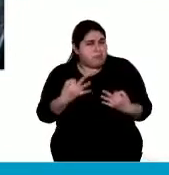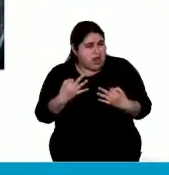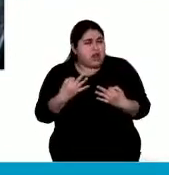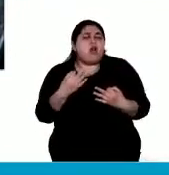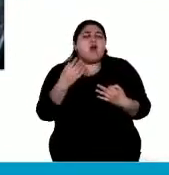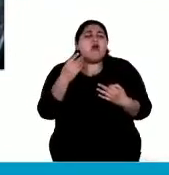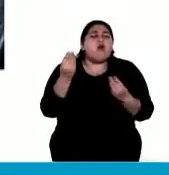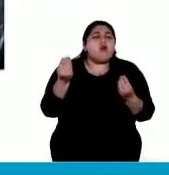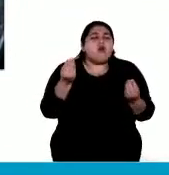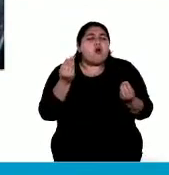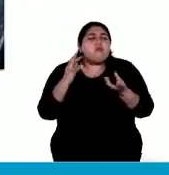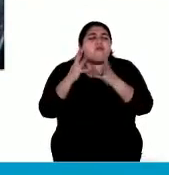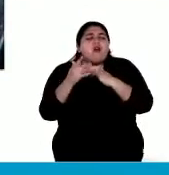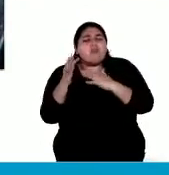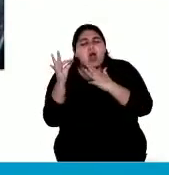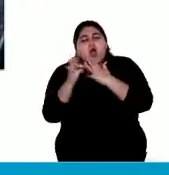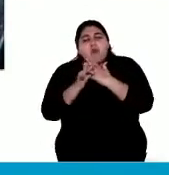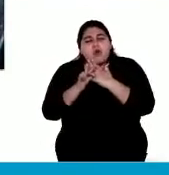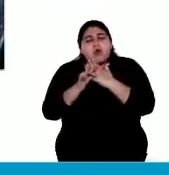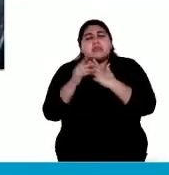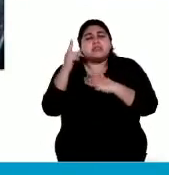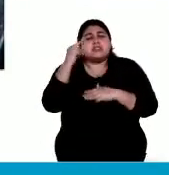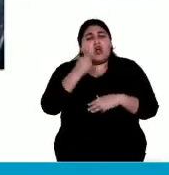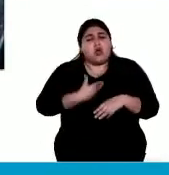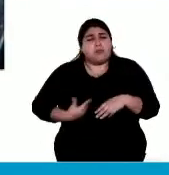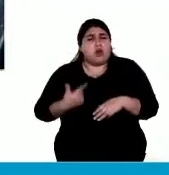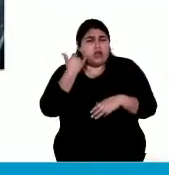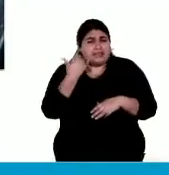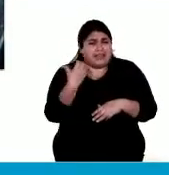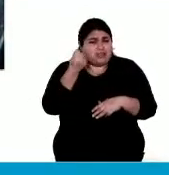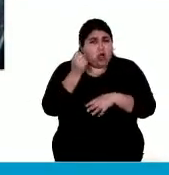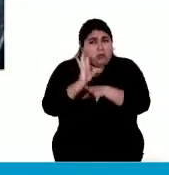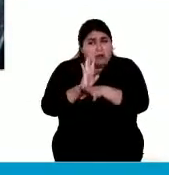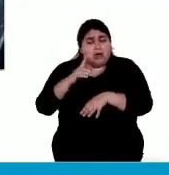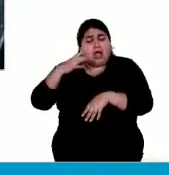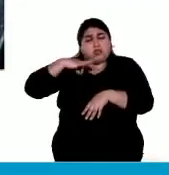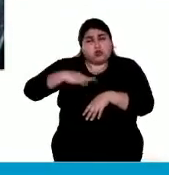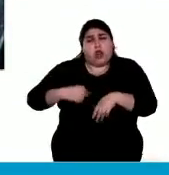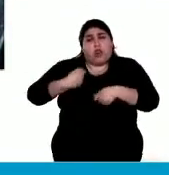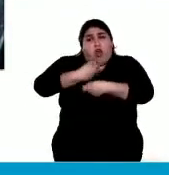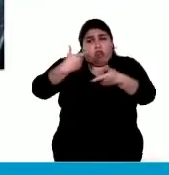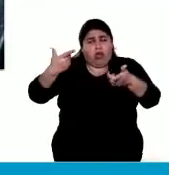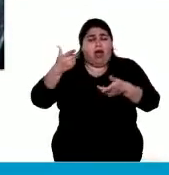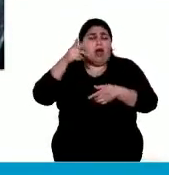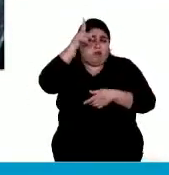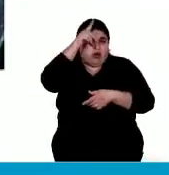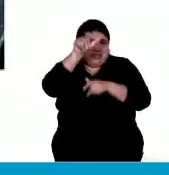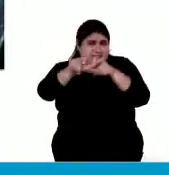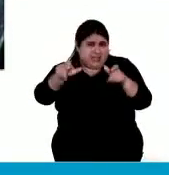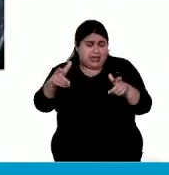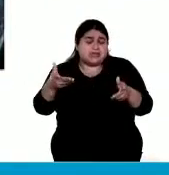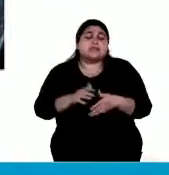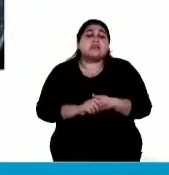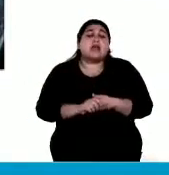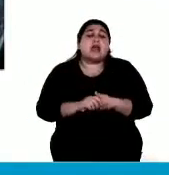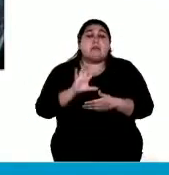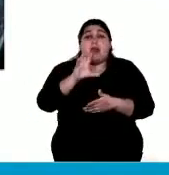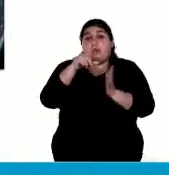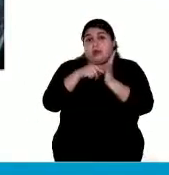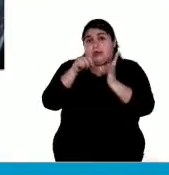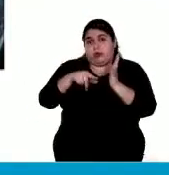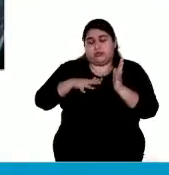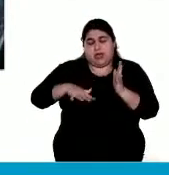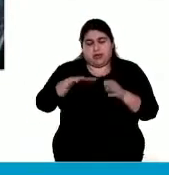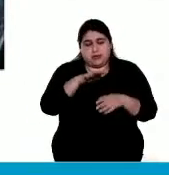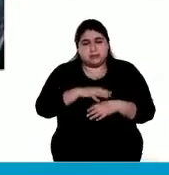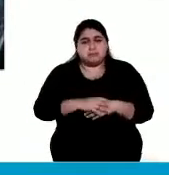resentiría el compromiso que asumió el gobernador Kicillof de otorgar un aumento salarial a los policías de la provincia de Buenos Aires.